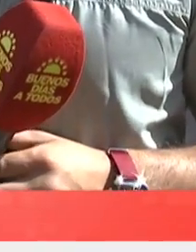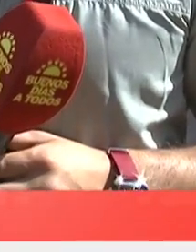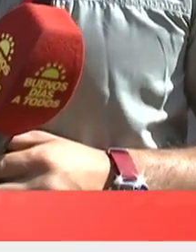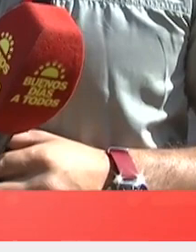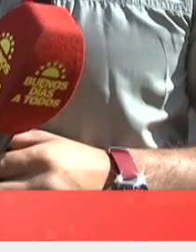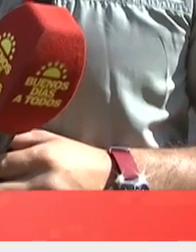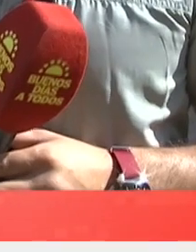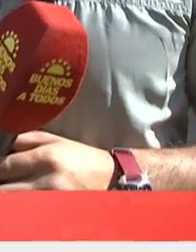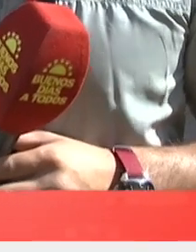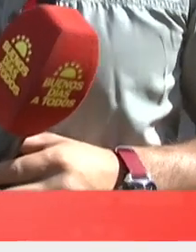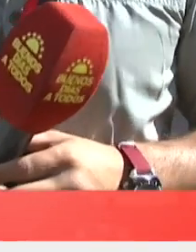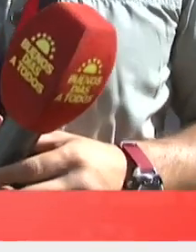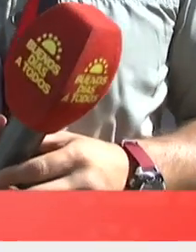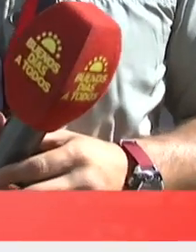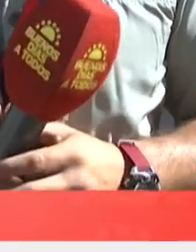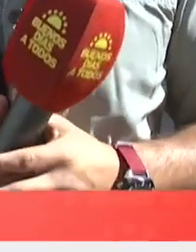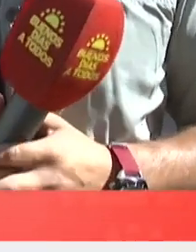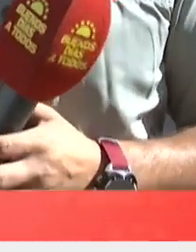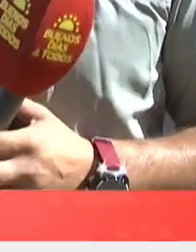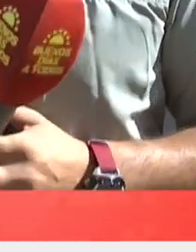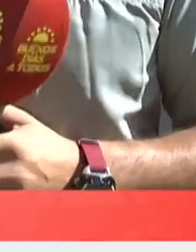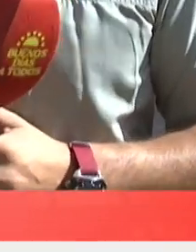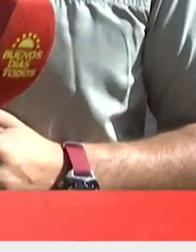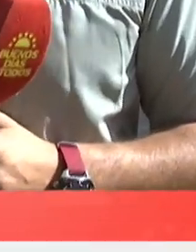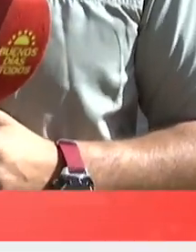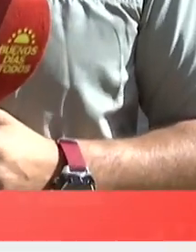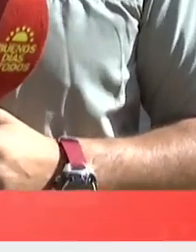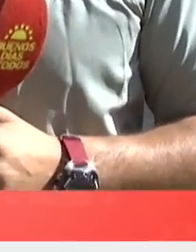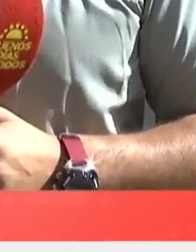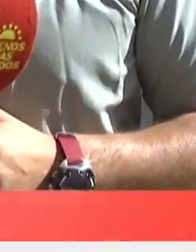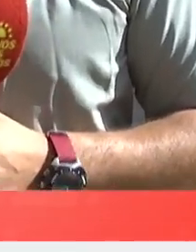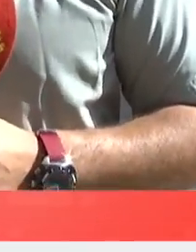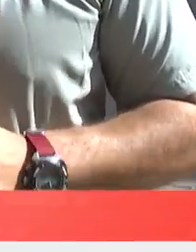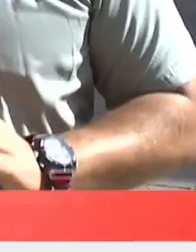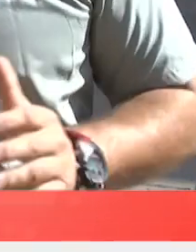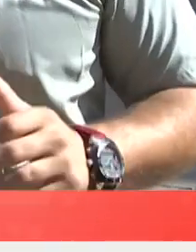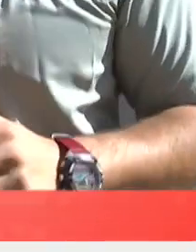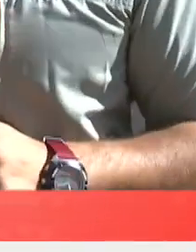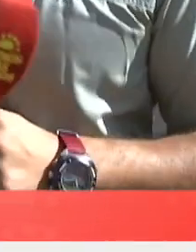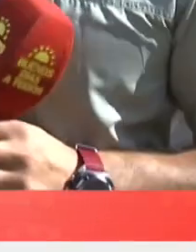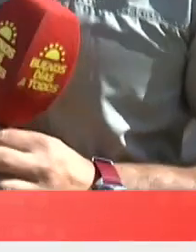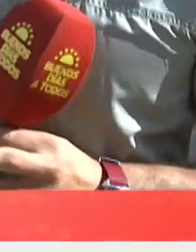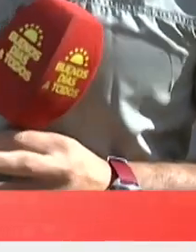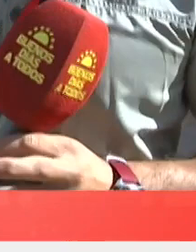Pero en Chile yo creo que creemos siempre que con las leyes vamos a solucionar todo. Y hay temas de